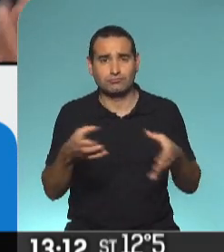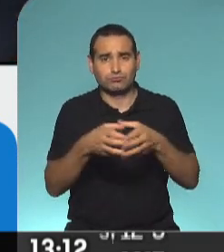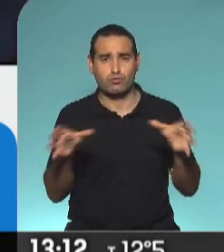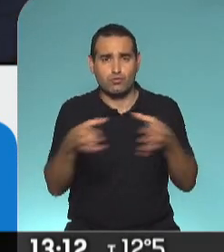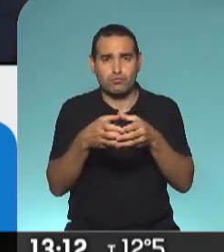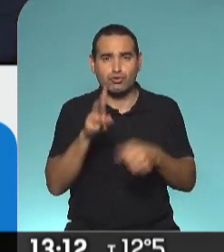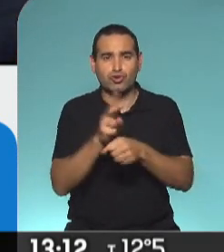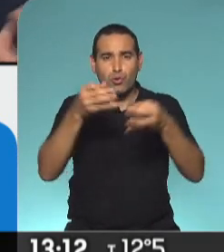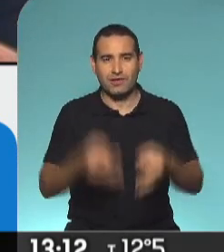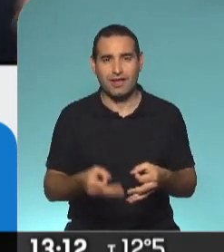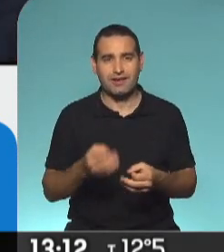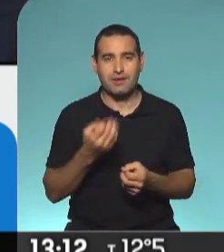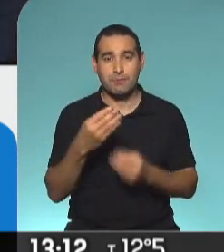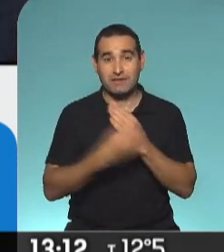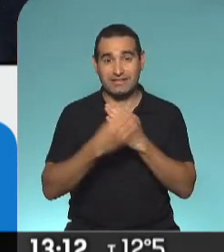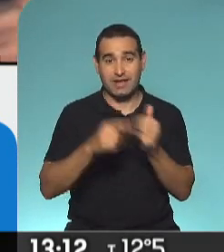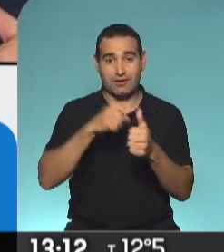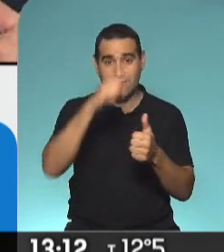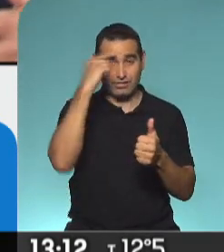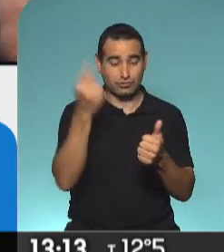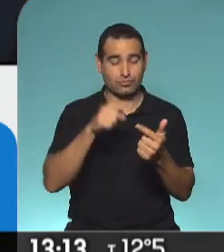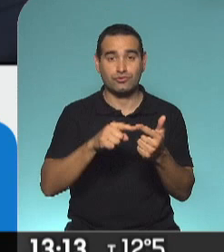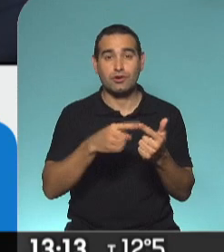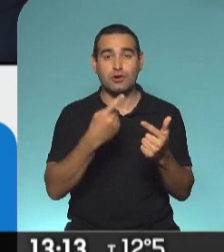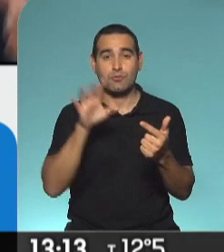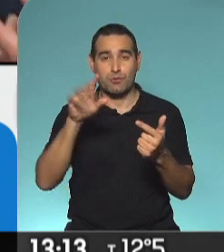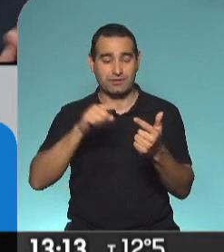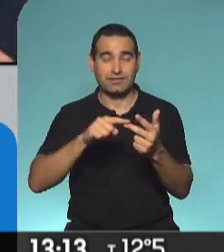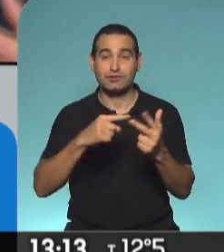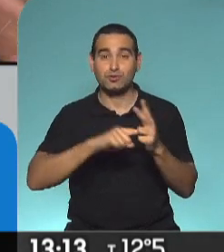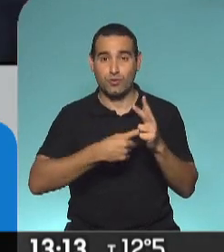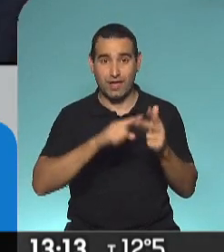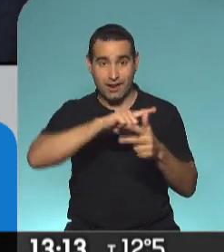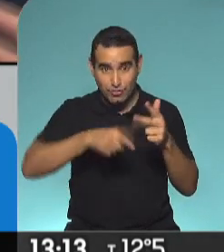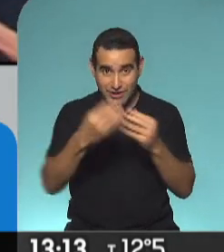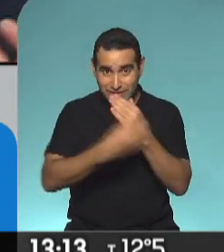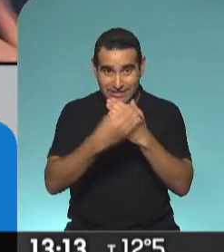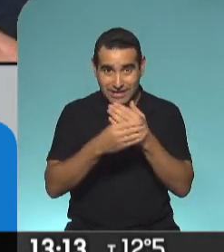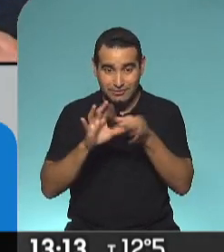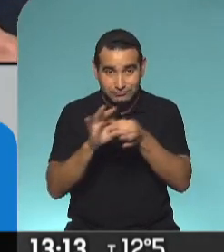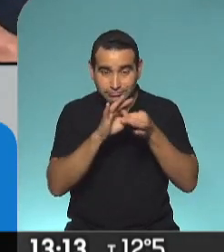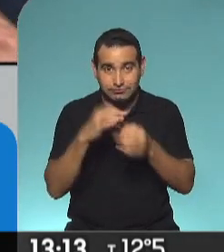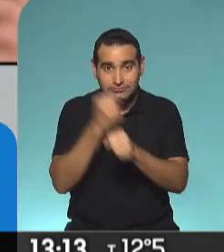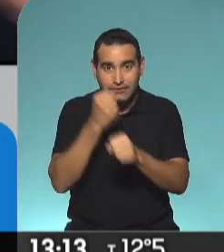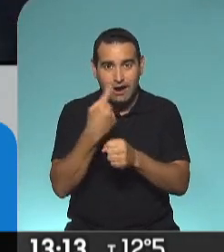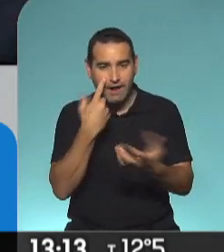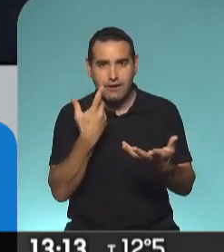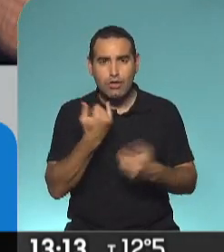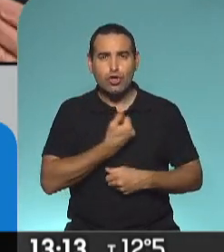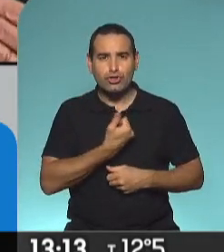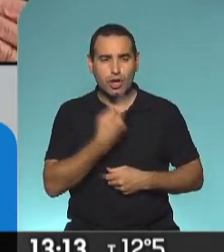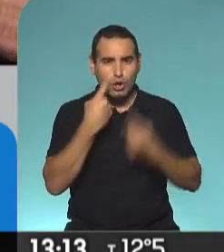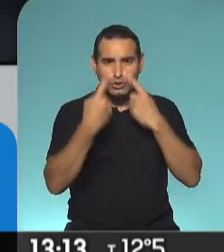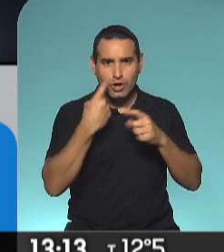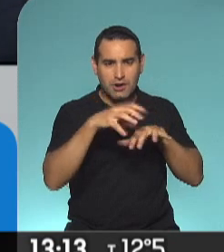de seguridad que tienen los tres ministerios el de nación provincia y ciudad en esos tres ministerios coordinan cuáles son los lugares de control por